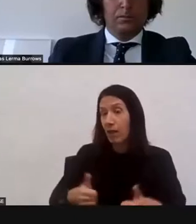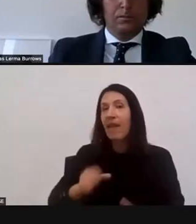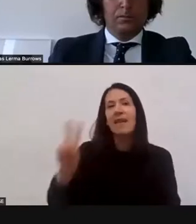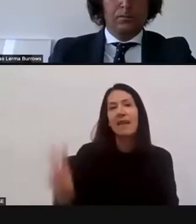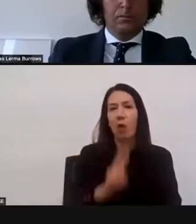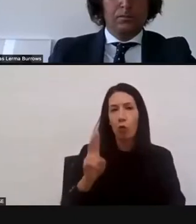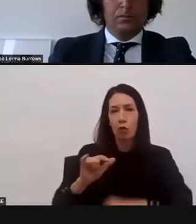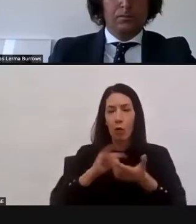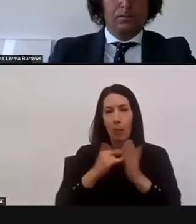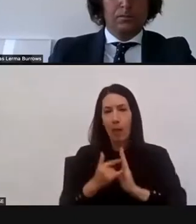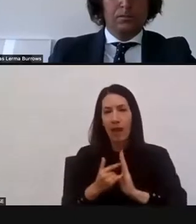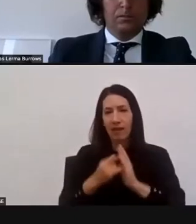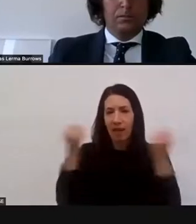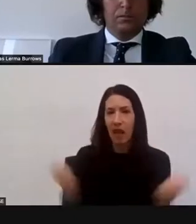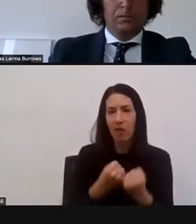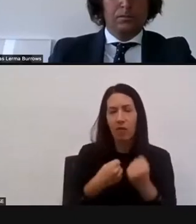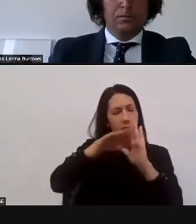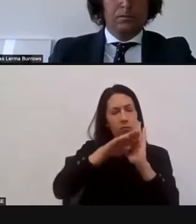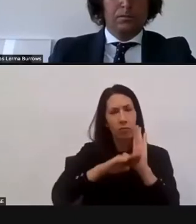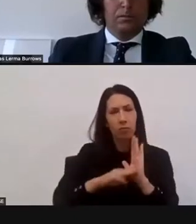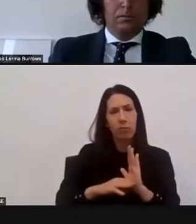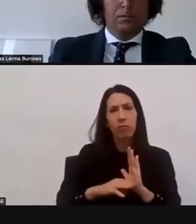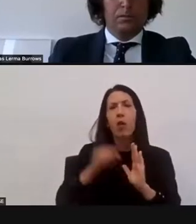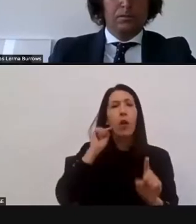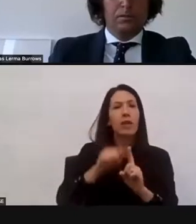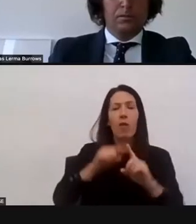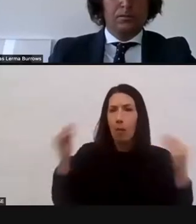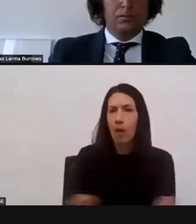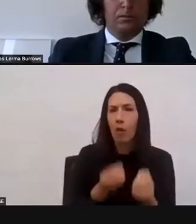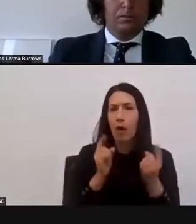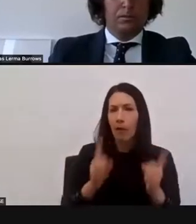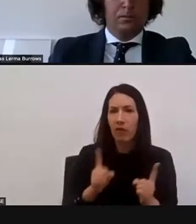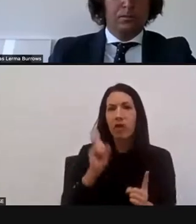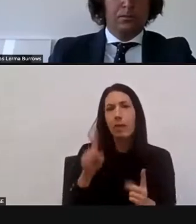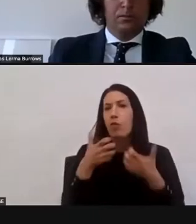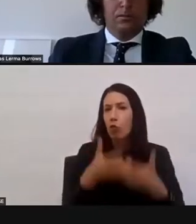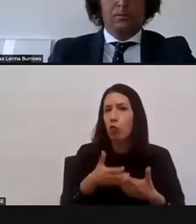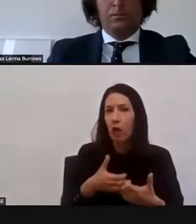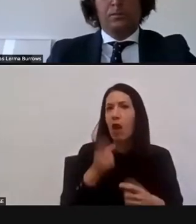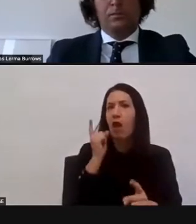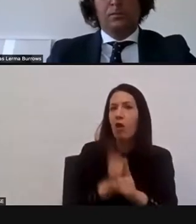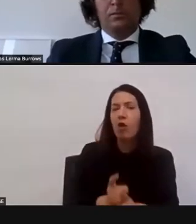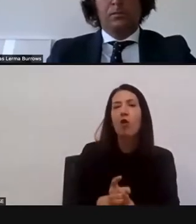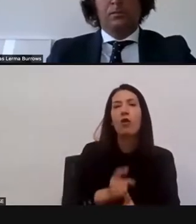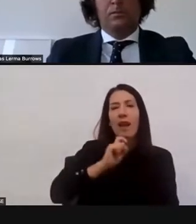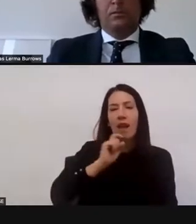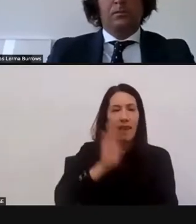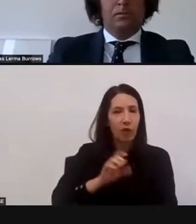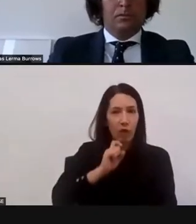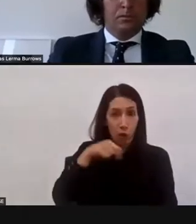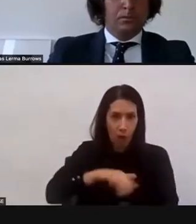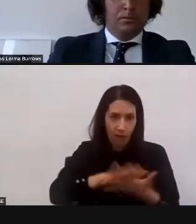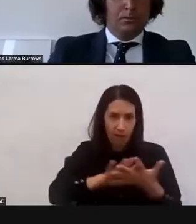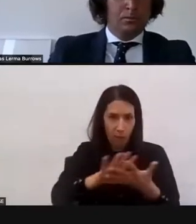recogen pues, múltiples medidas concretas de mejora de la prevención y de esta lucha contra los delitos de odio de la que estamos hablando hoy.